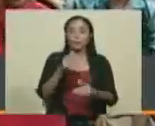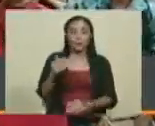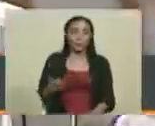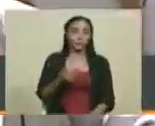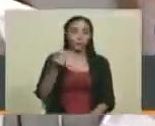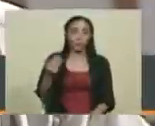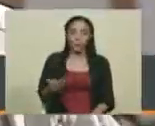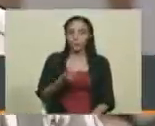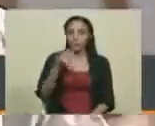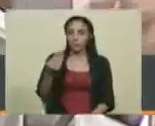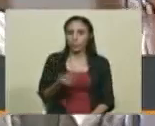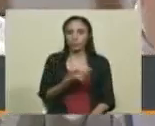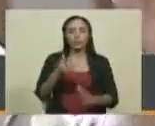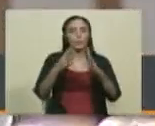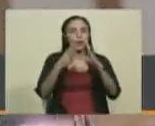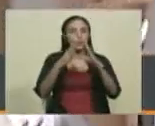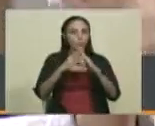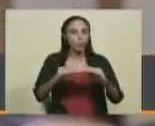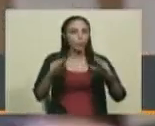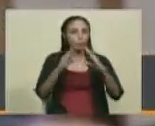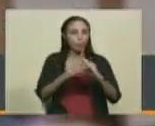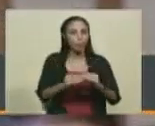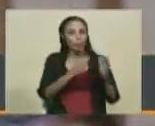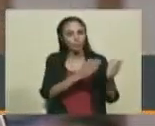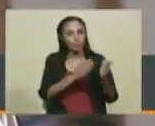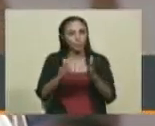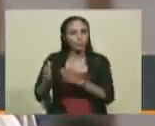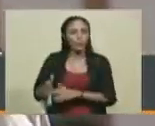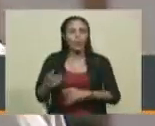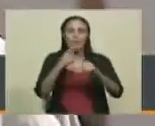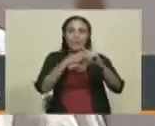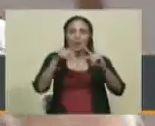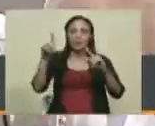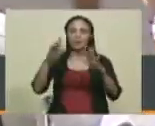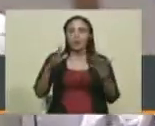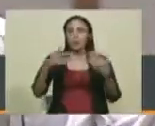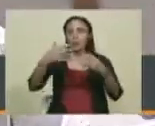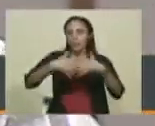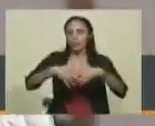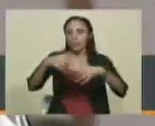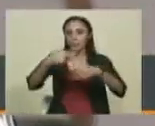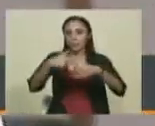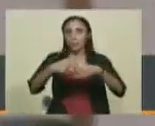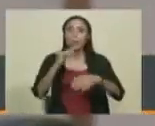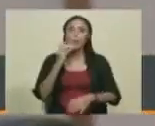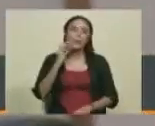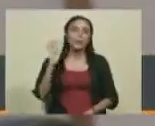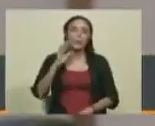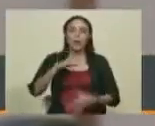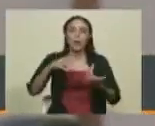el repunte y la recuperación de nuestra diferida petrolera. En el lago de Maracaibo,